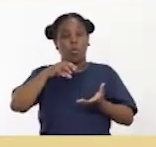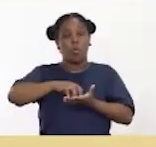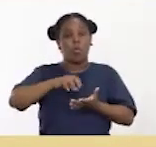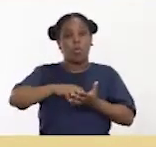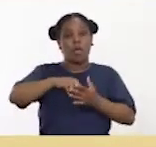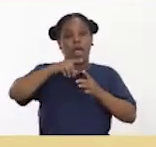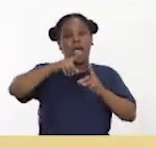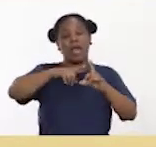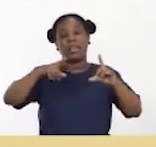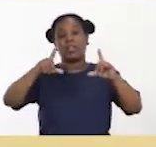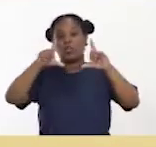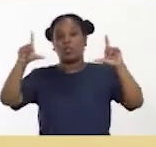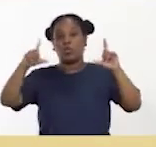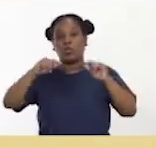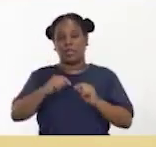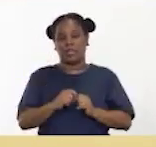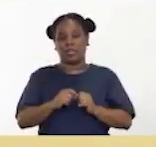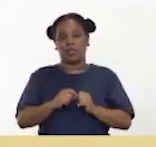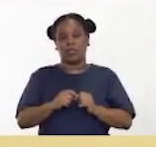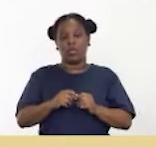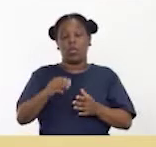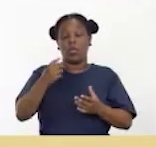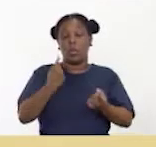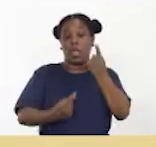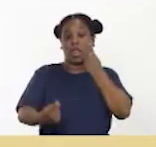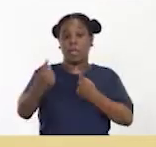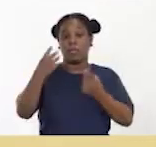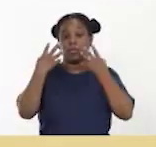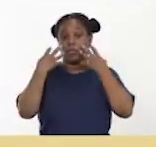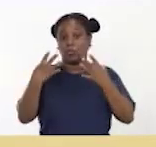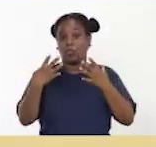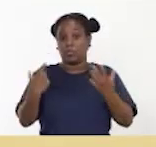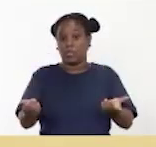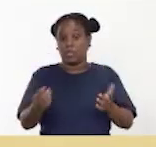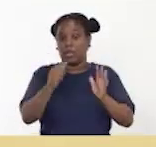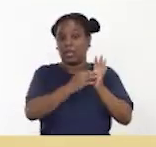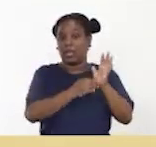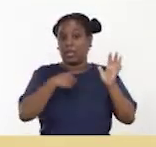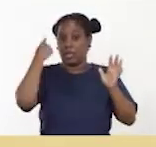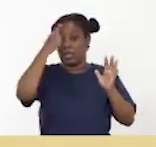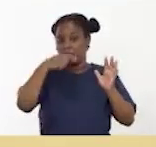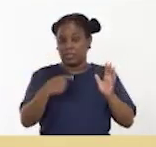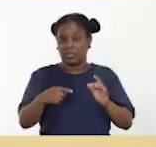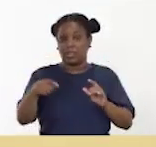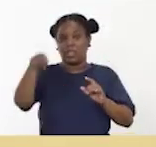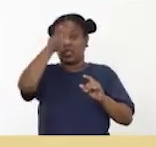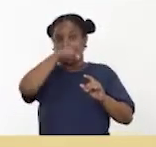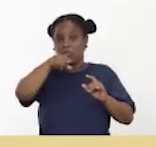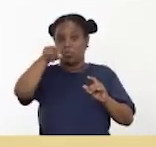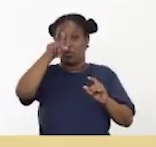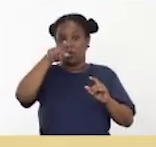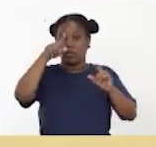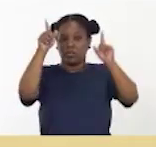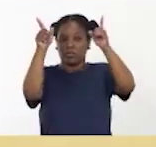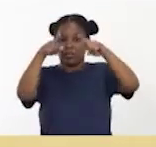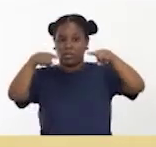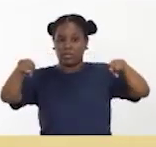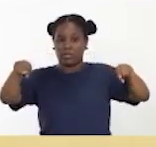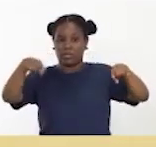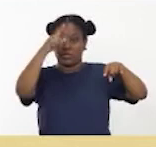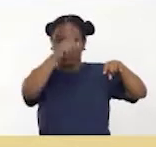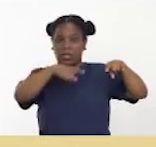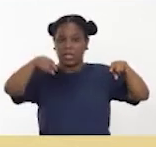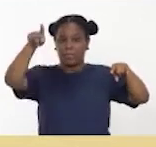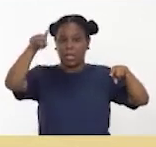y reconocer elementos fundamentales que la caracterizan. Circunferencia, elipse e hipérbola. Hasta ahí por lo menos deben